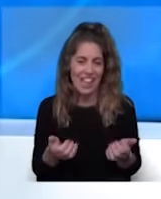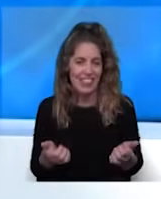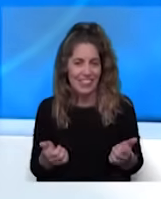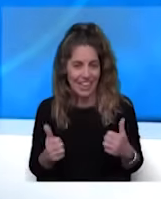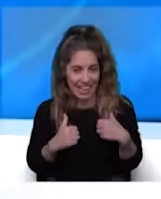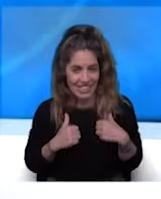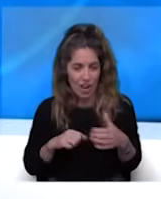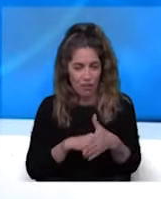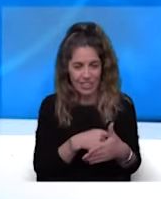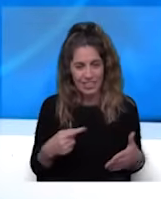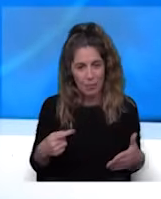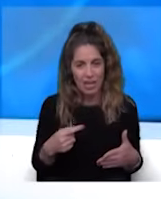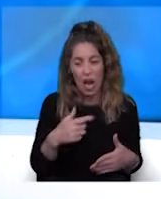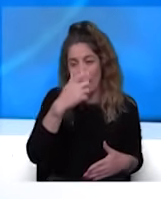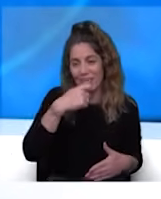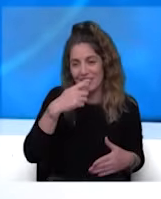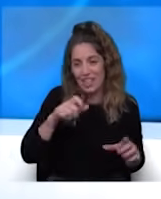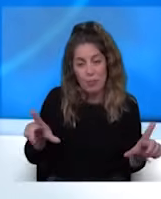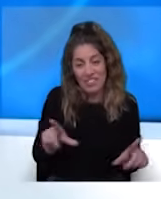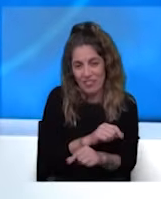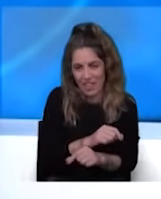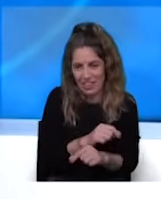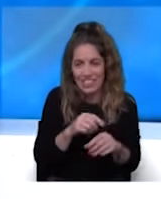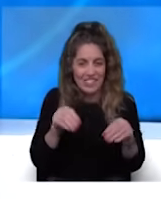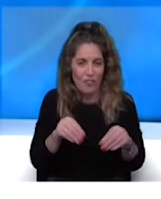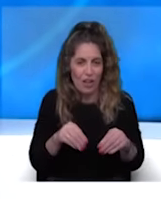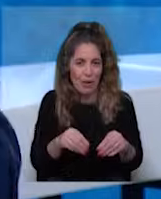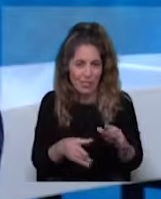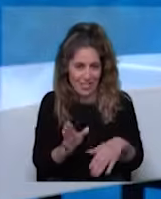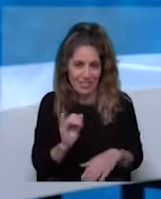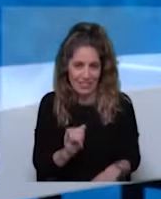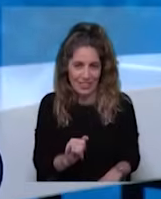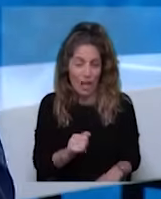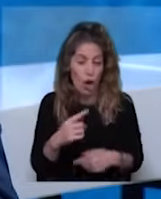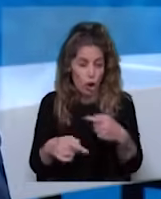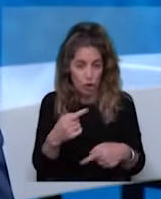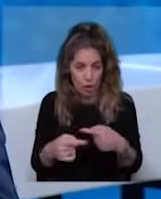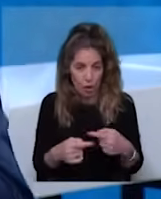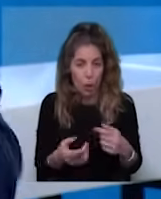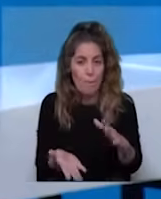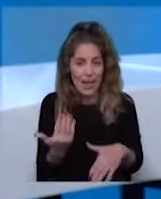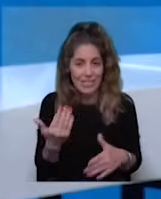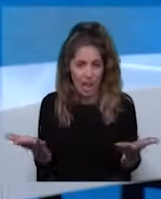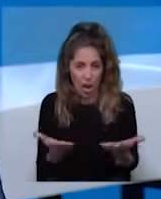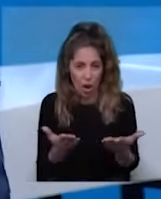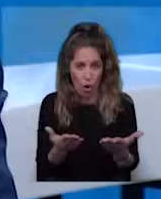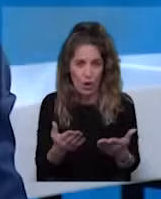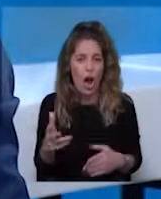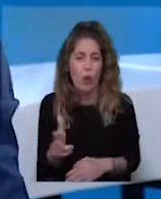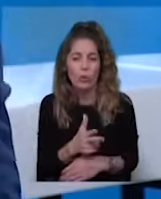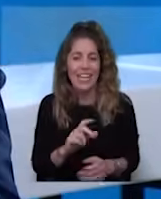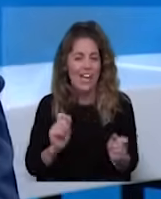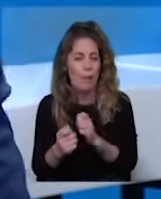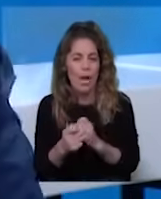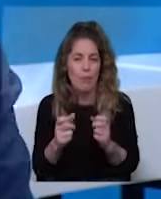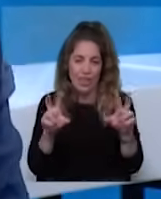semana a ver si se gripe A ver si si aflujo s se va gracias eh d nosotros seguimos en la hay mucho más ahora un te disparador cambiamos de